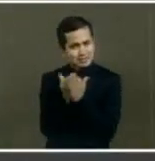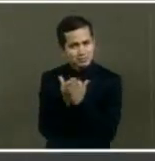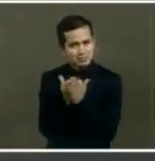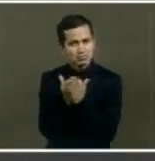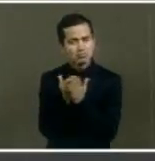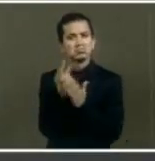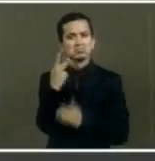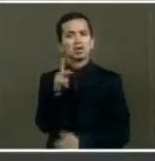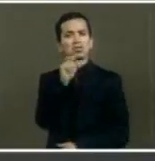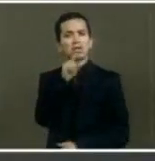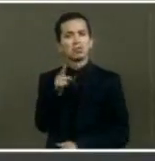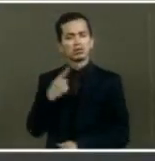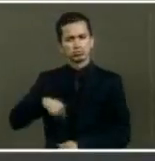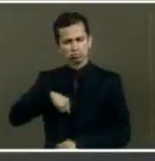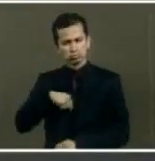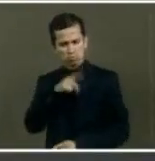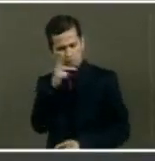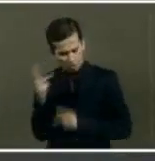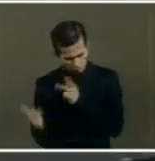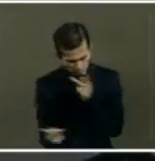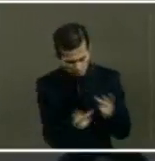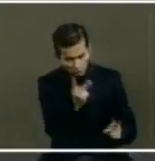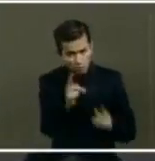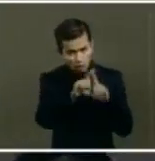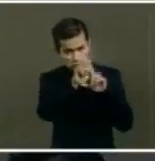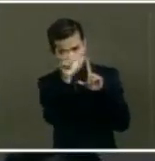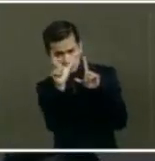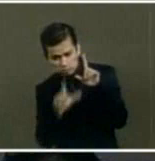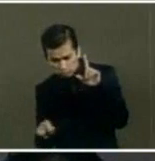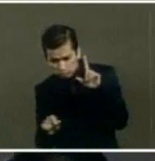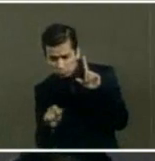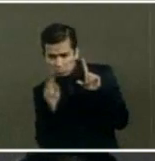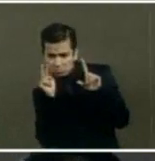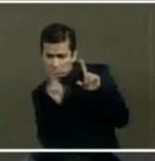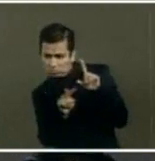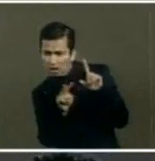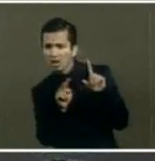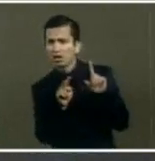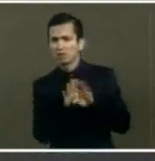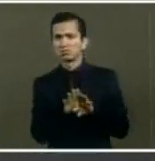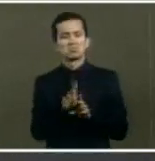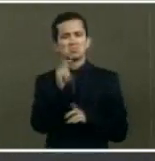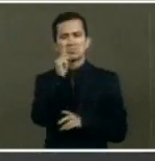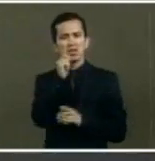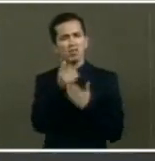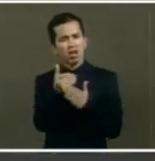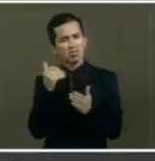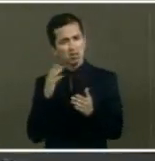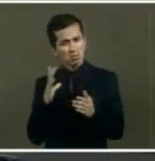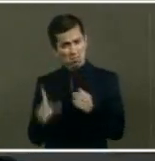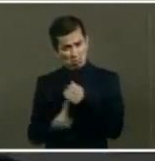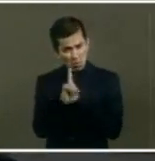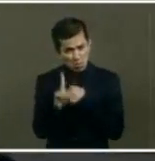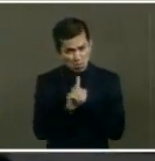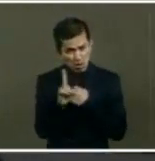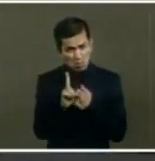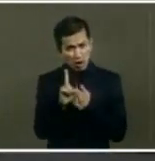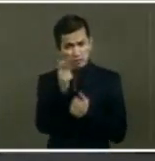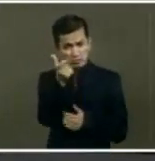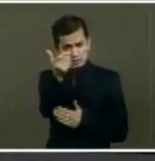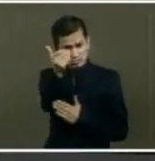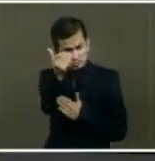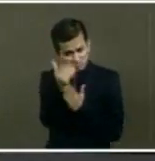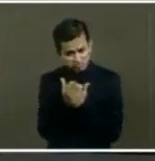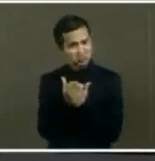vivienda, revelan que a pesar de esa crisis, a pesar de la adversidad, las